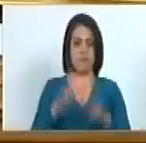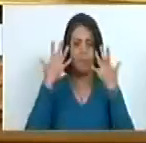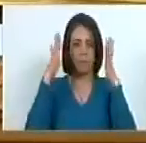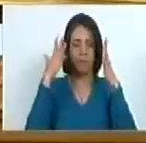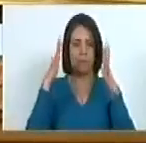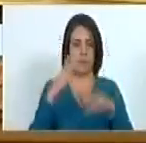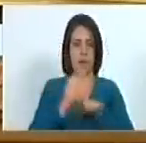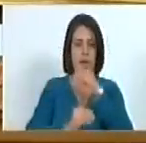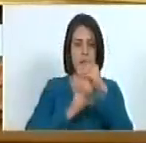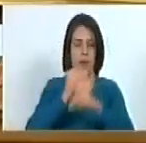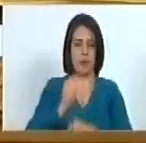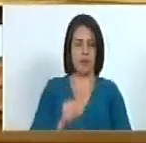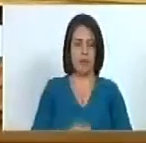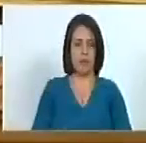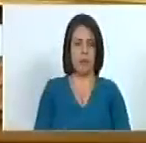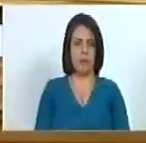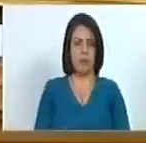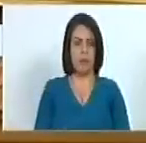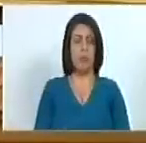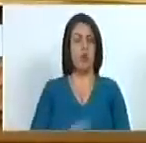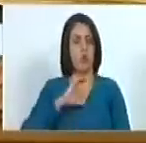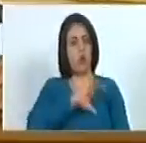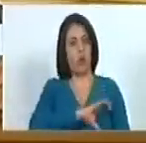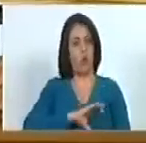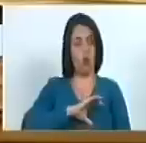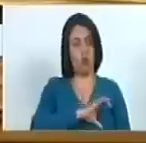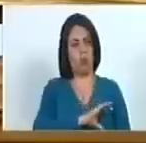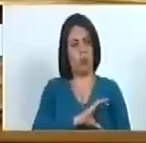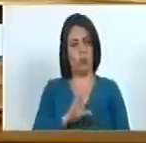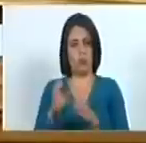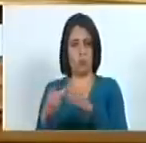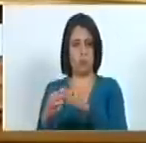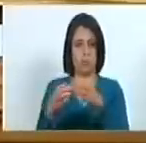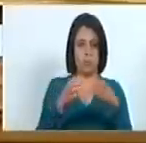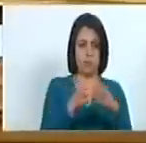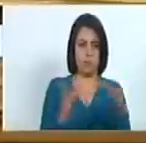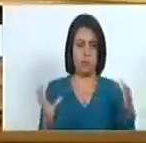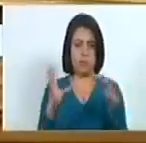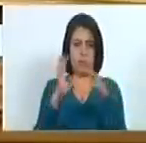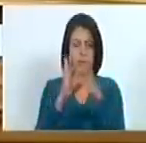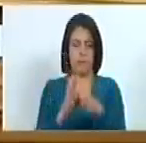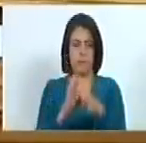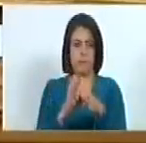Se conforma una comisión mixta